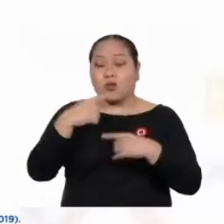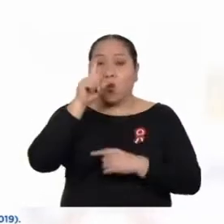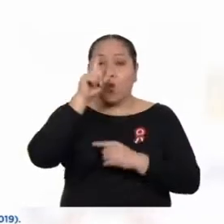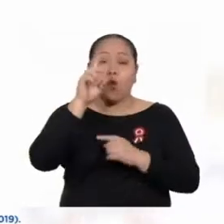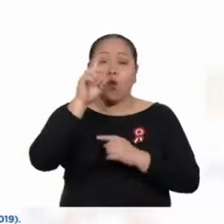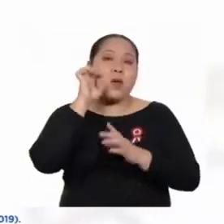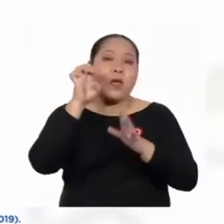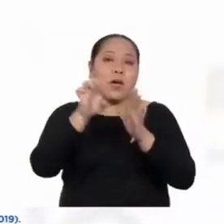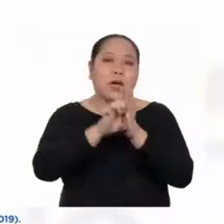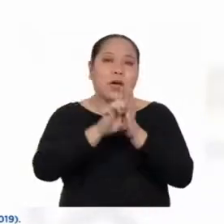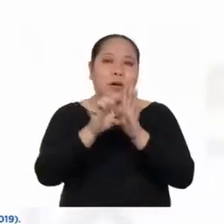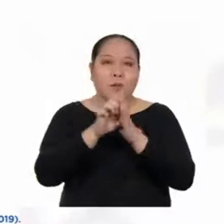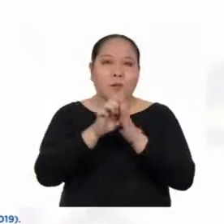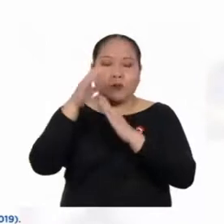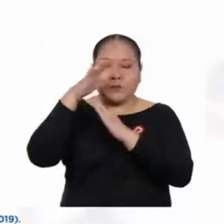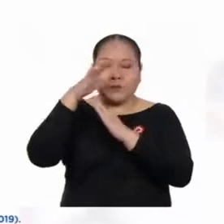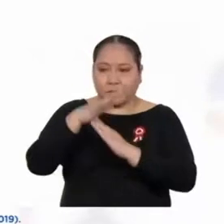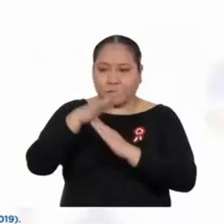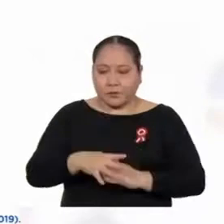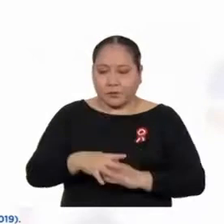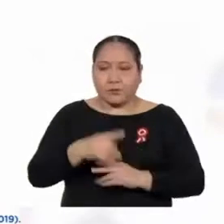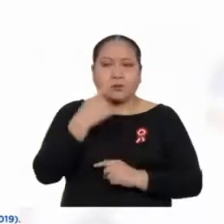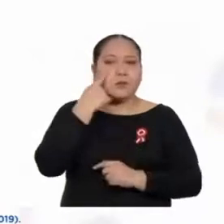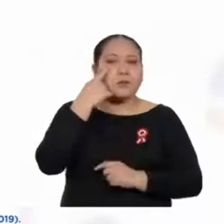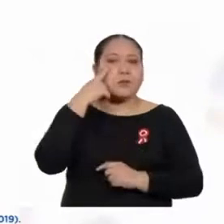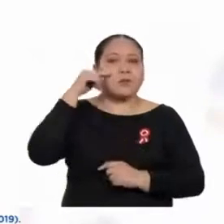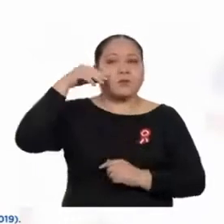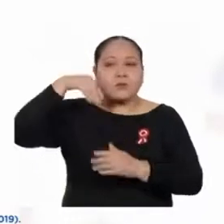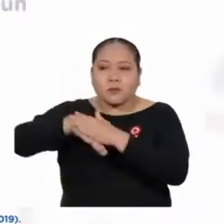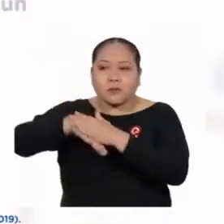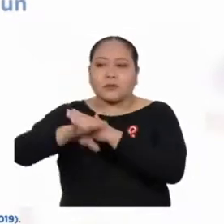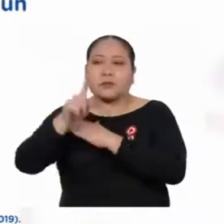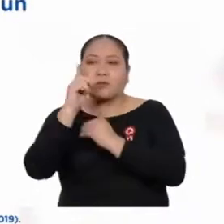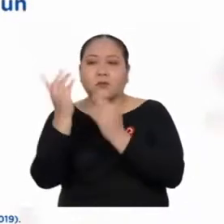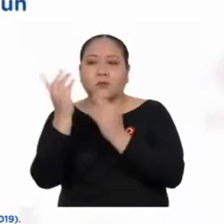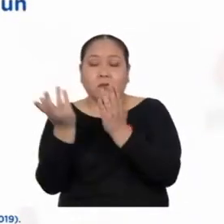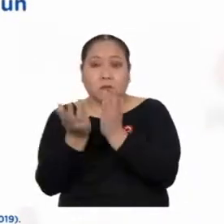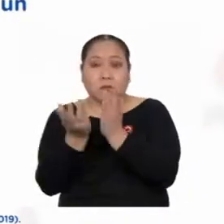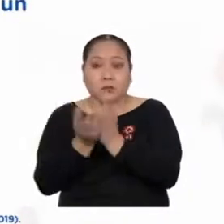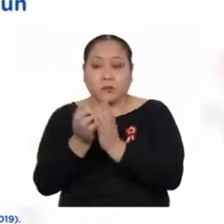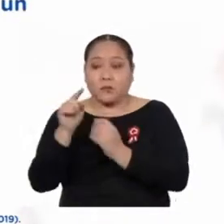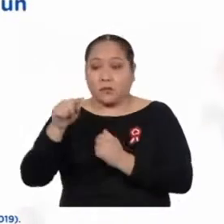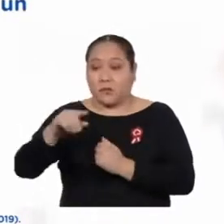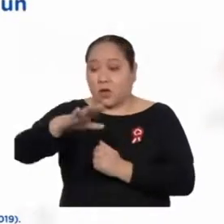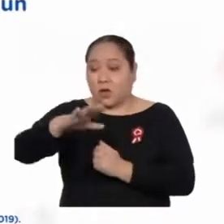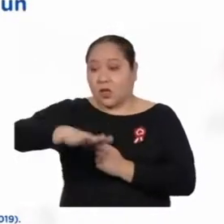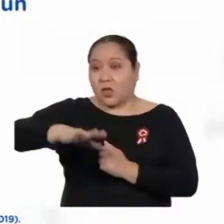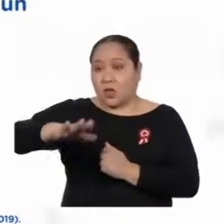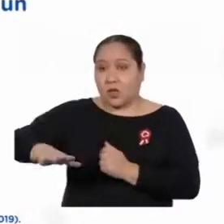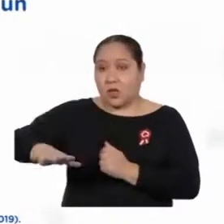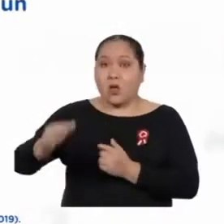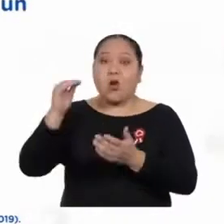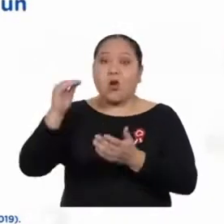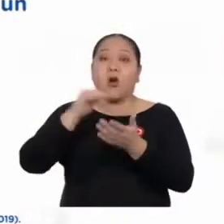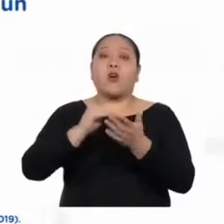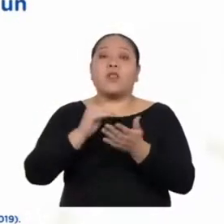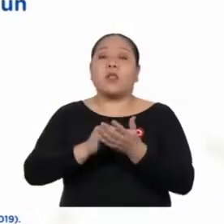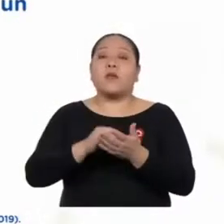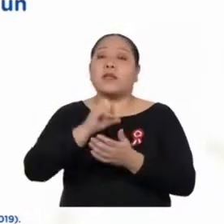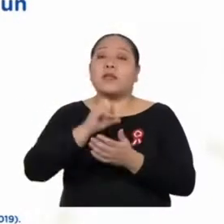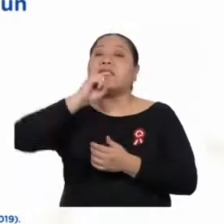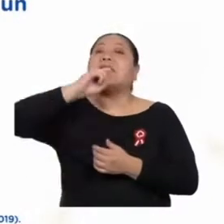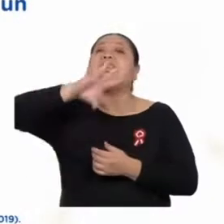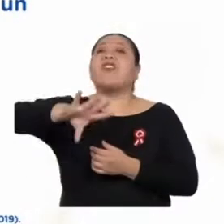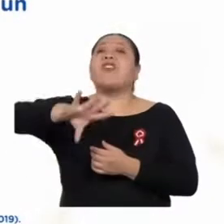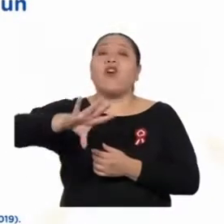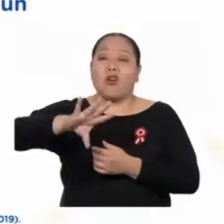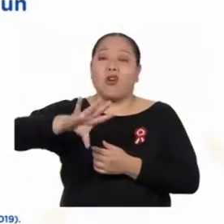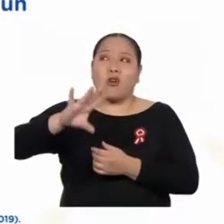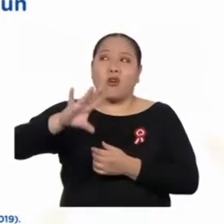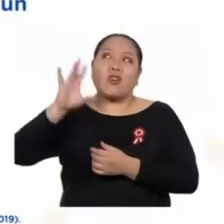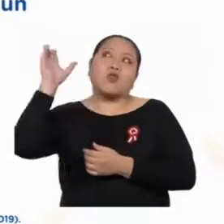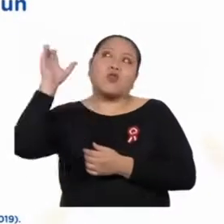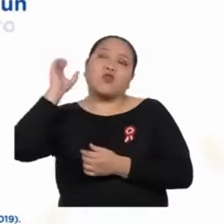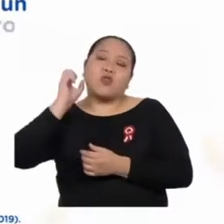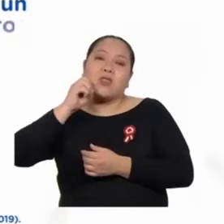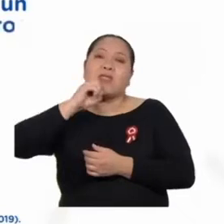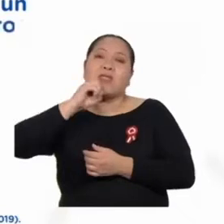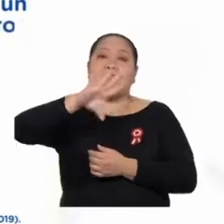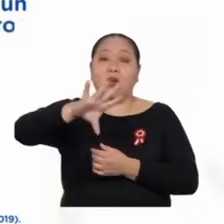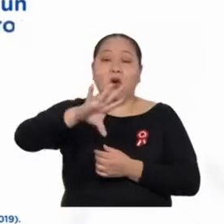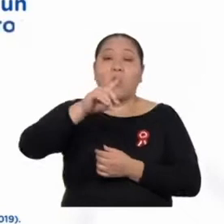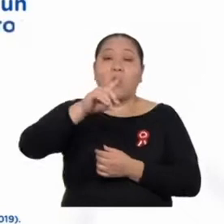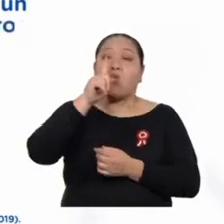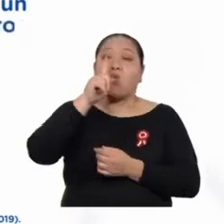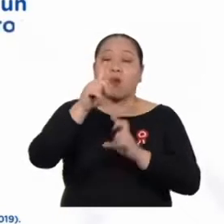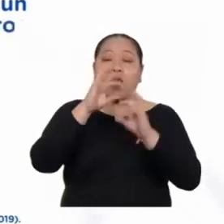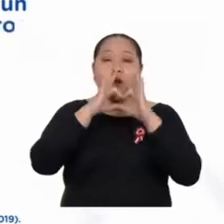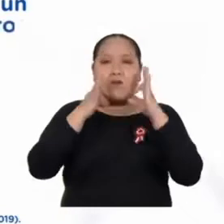de discriminación que conoció en una escuela, donde un niño repitió una frase en la que pedía que los